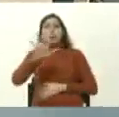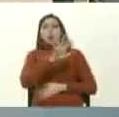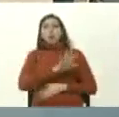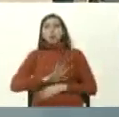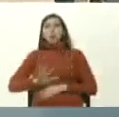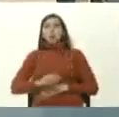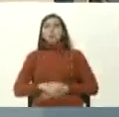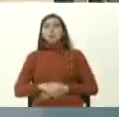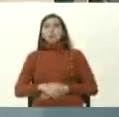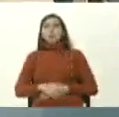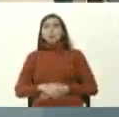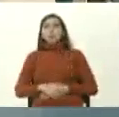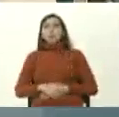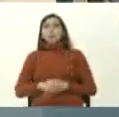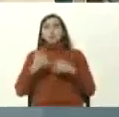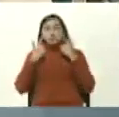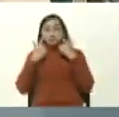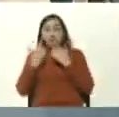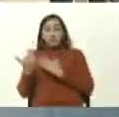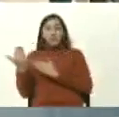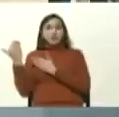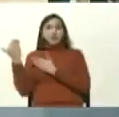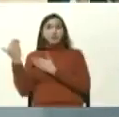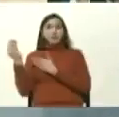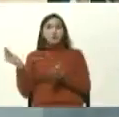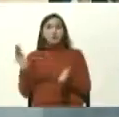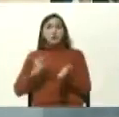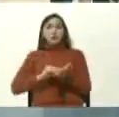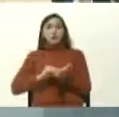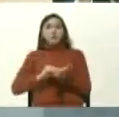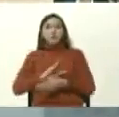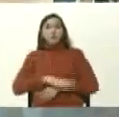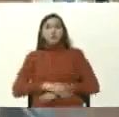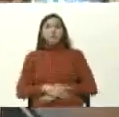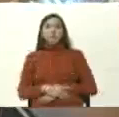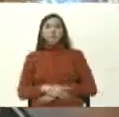nacional. Adelante, gobernador.